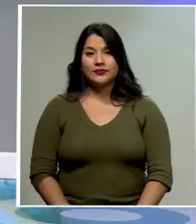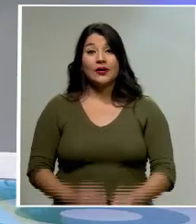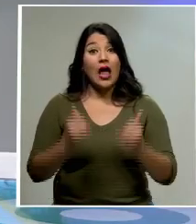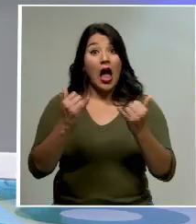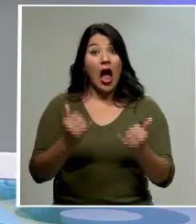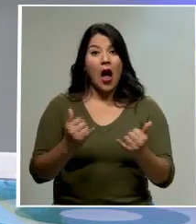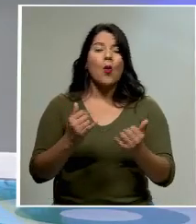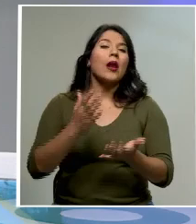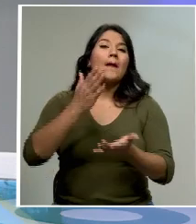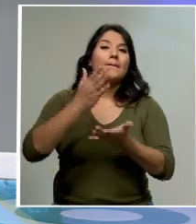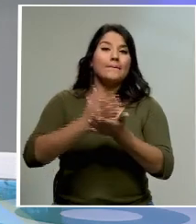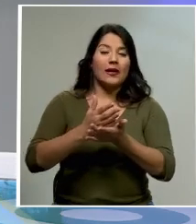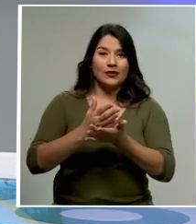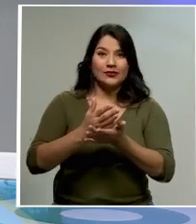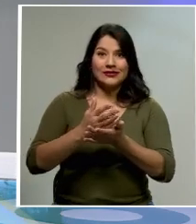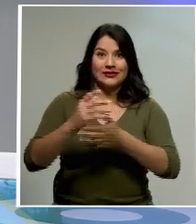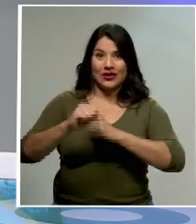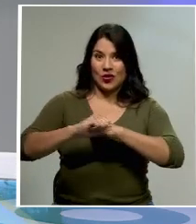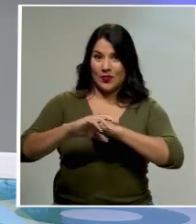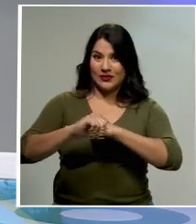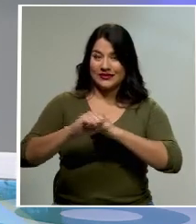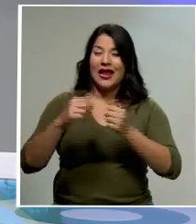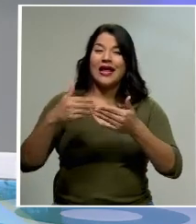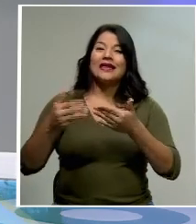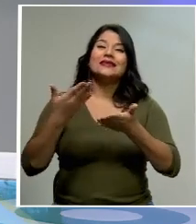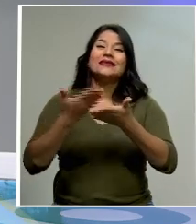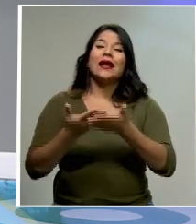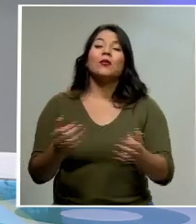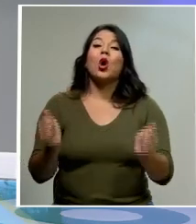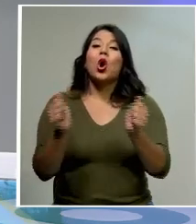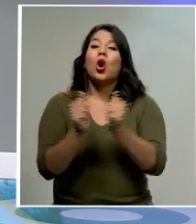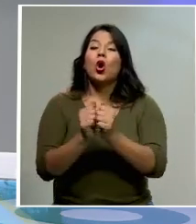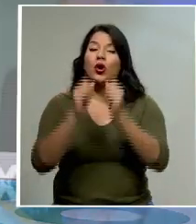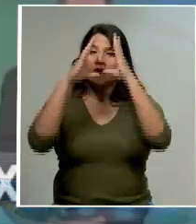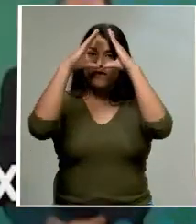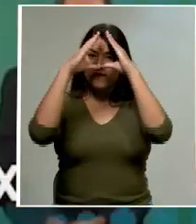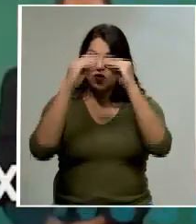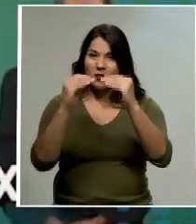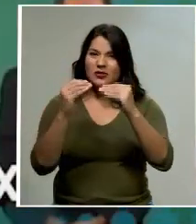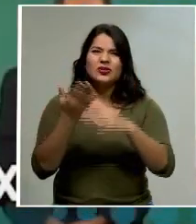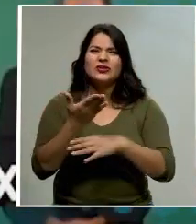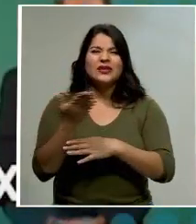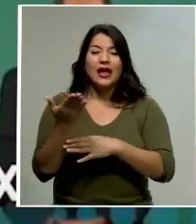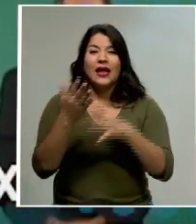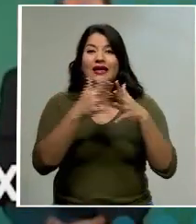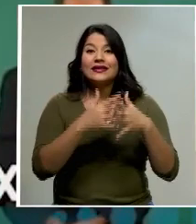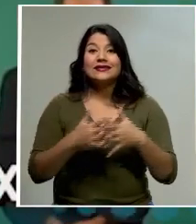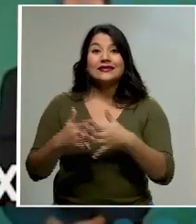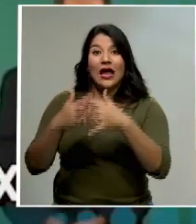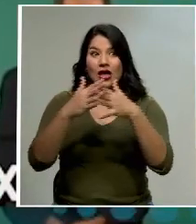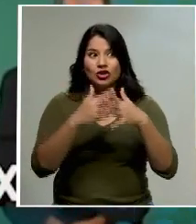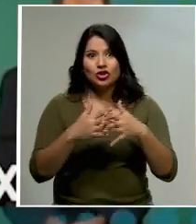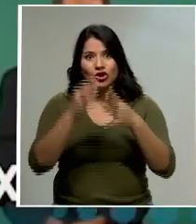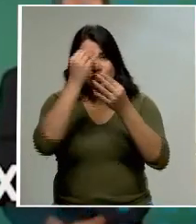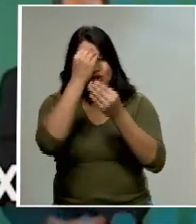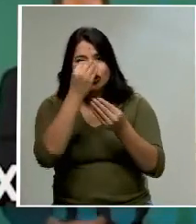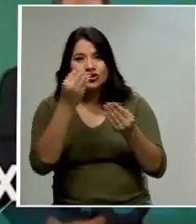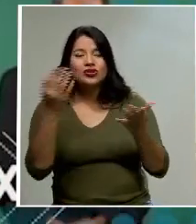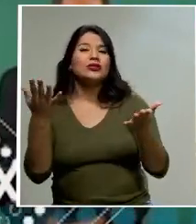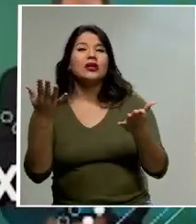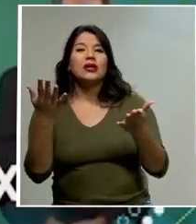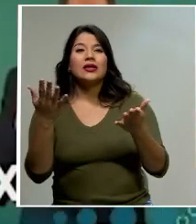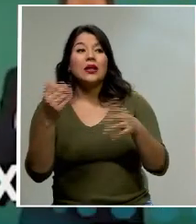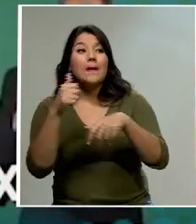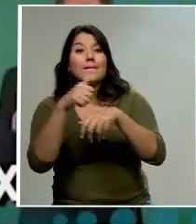Vamos a una pausa y regresamos con la información de que Estados Unidos anunció el envío